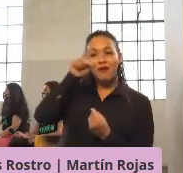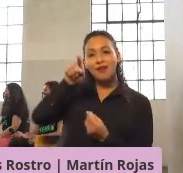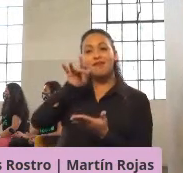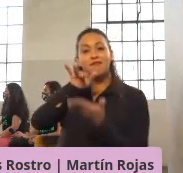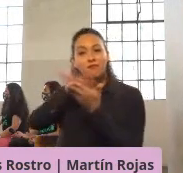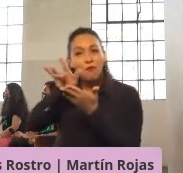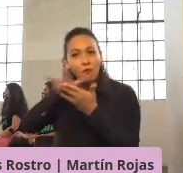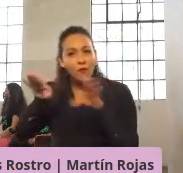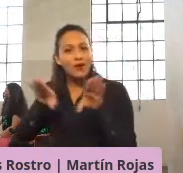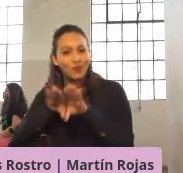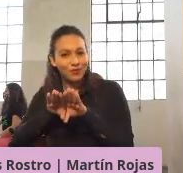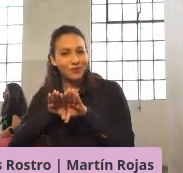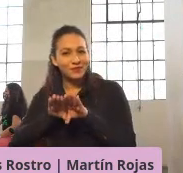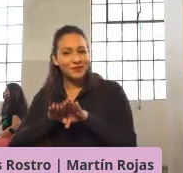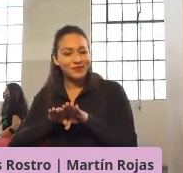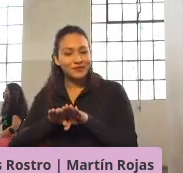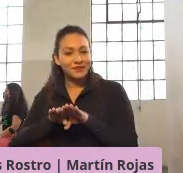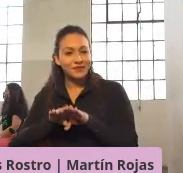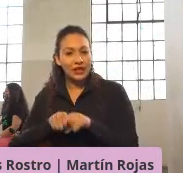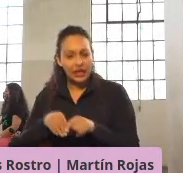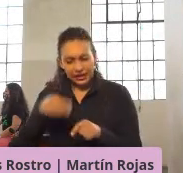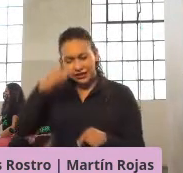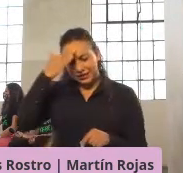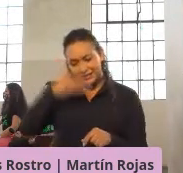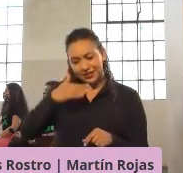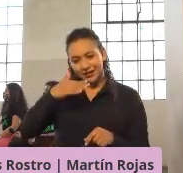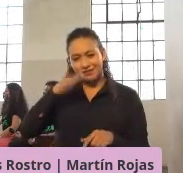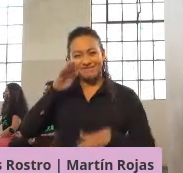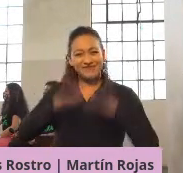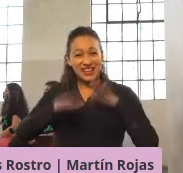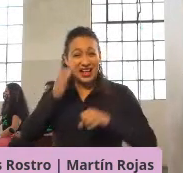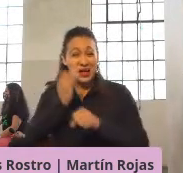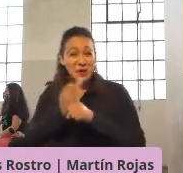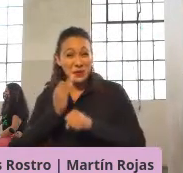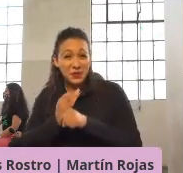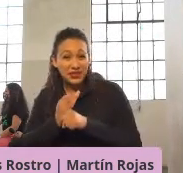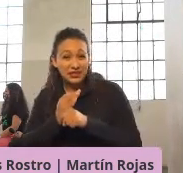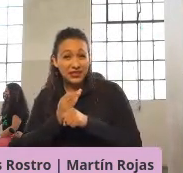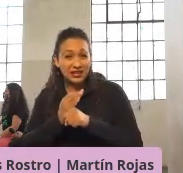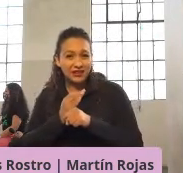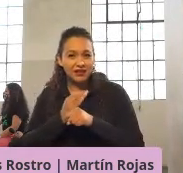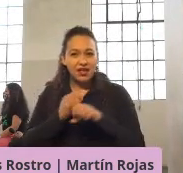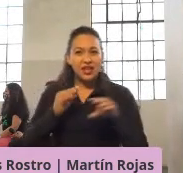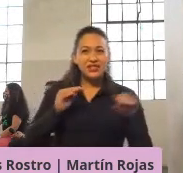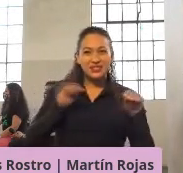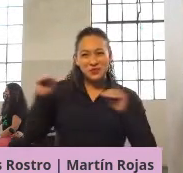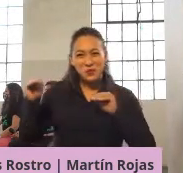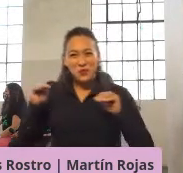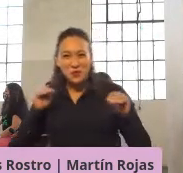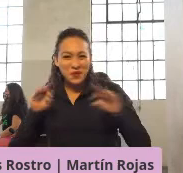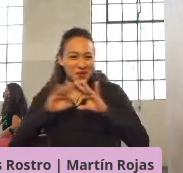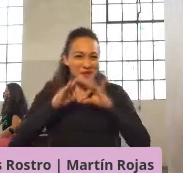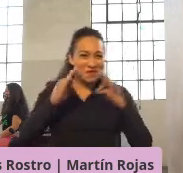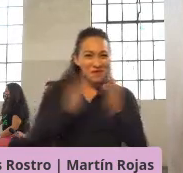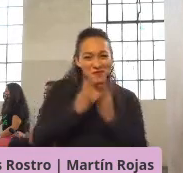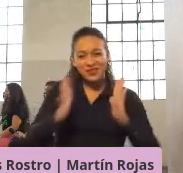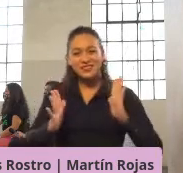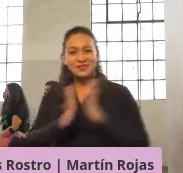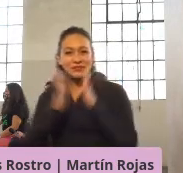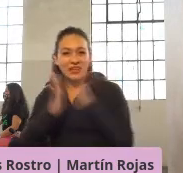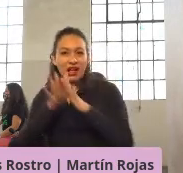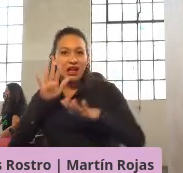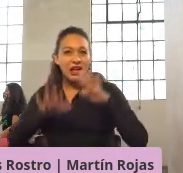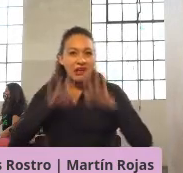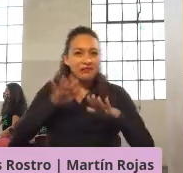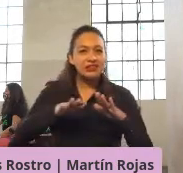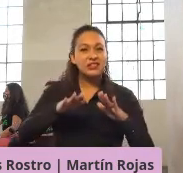duele muchísimo que se esté perdiendo como en ciertas partes del movimiento, porque siento que es eso, que tenemos que